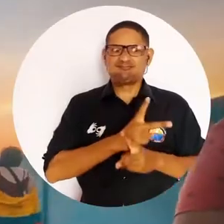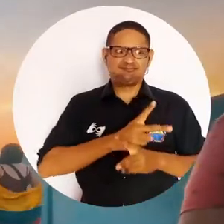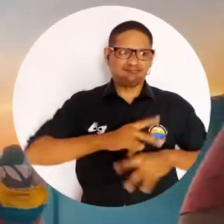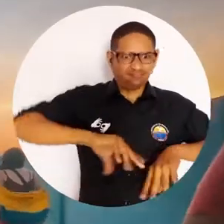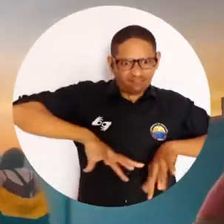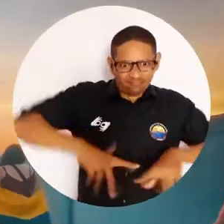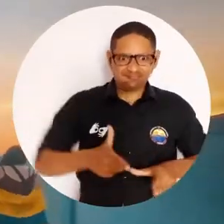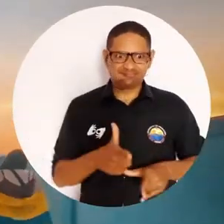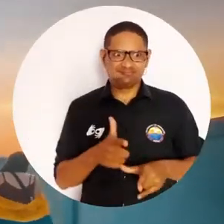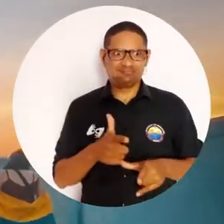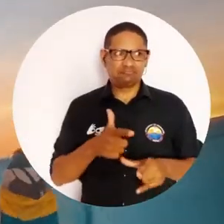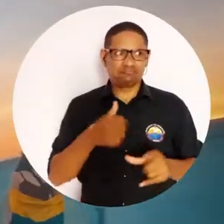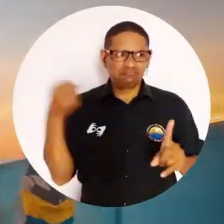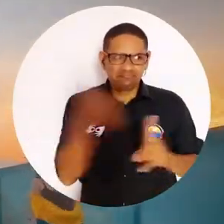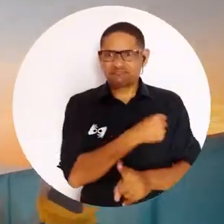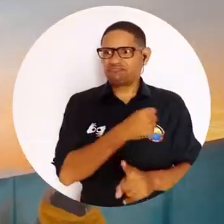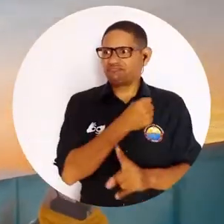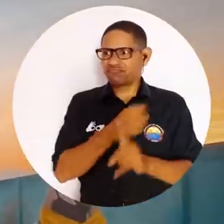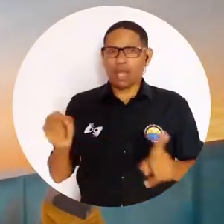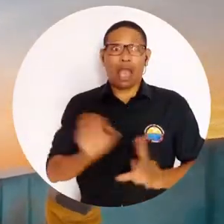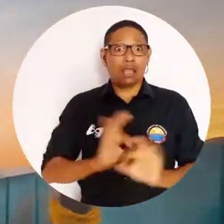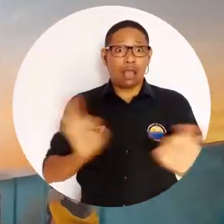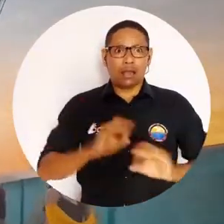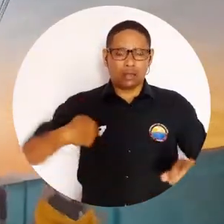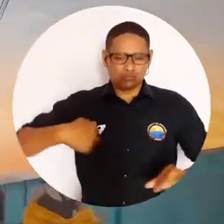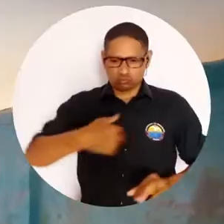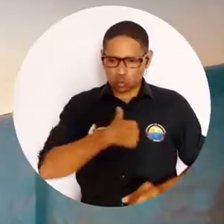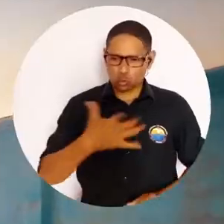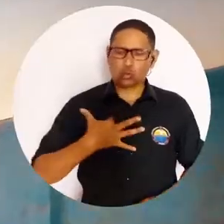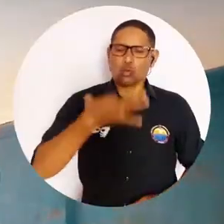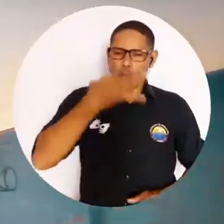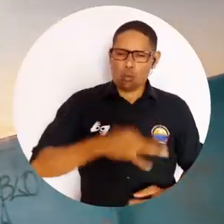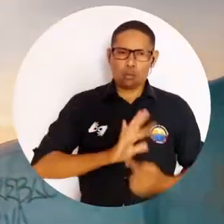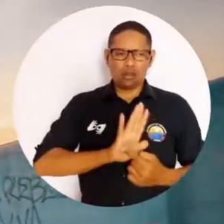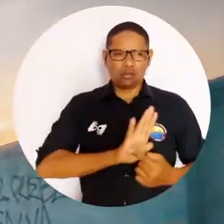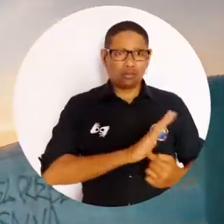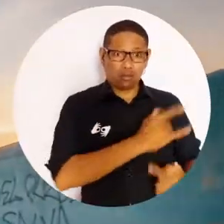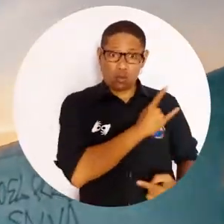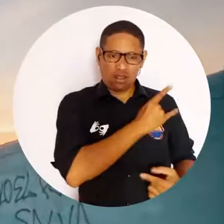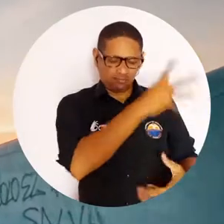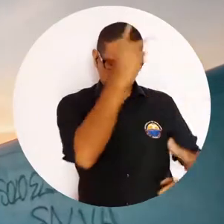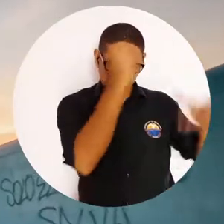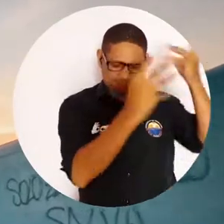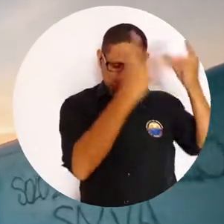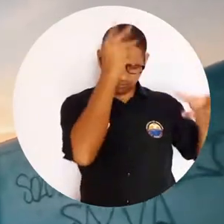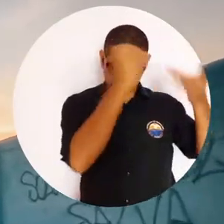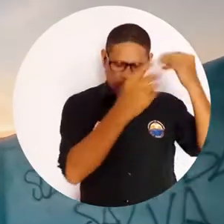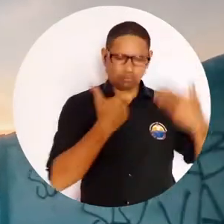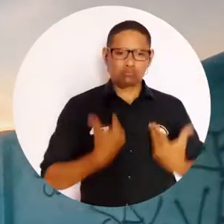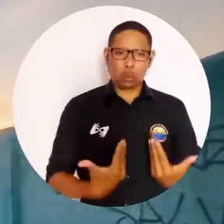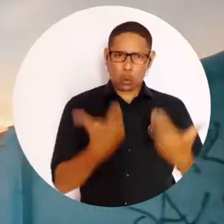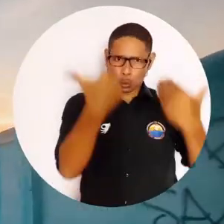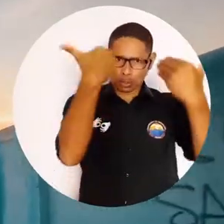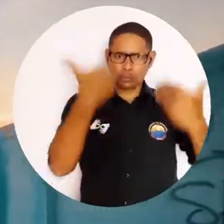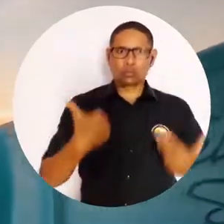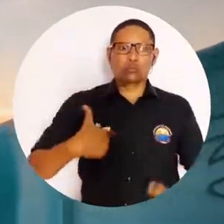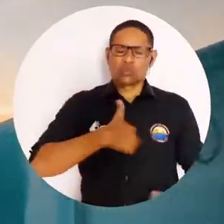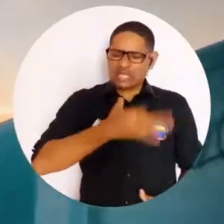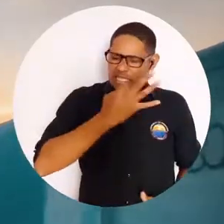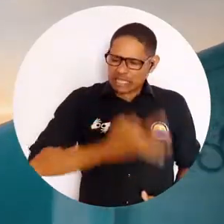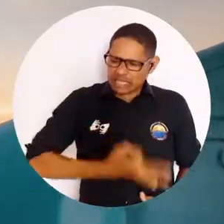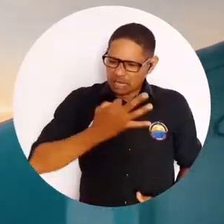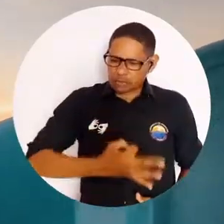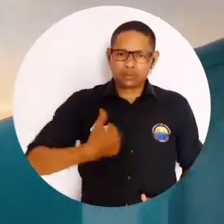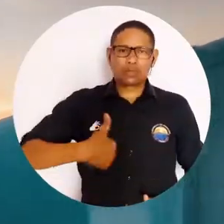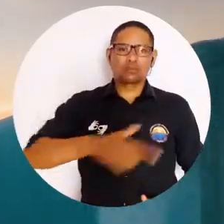ningún tipo de acto terrorista o satánico. Salimos demostrando lo que somos, lo que aprendemos de nuestra institución, de nuestra academia, y siempre vamos a